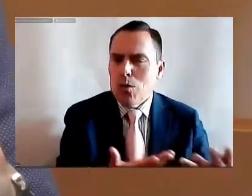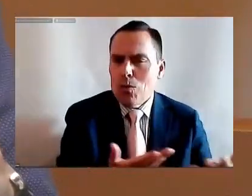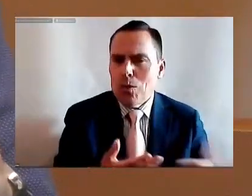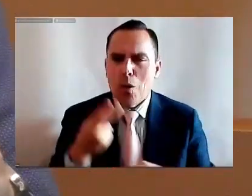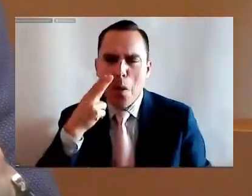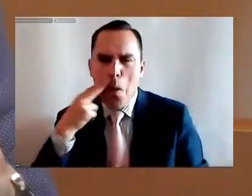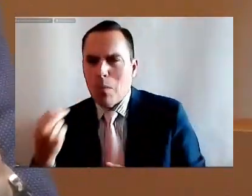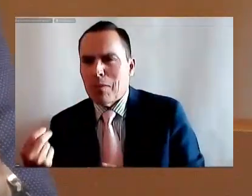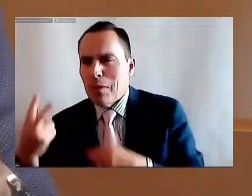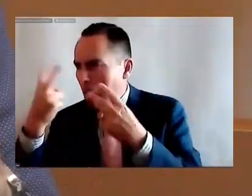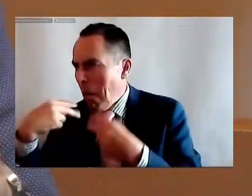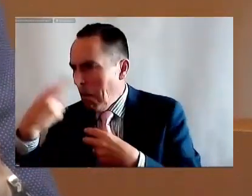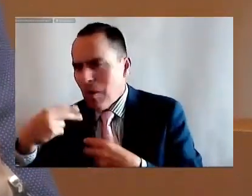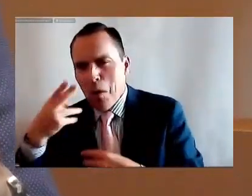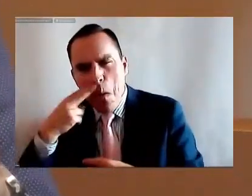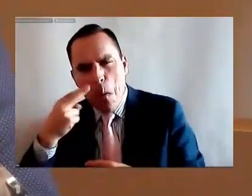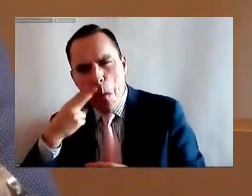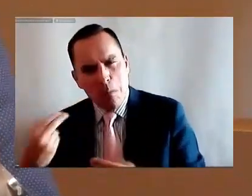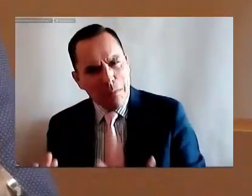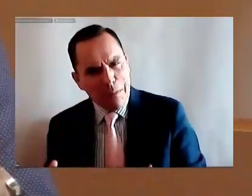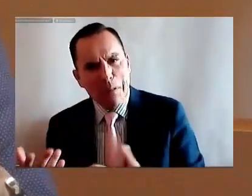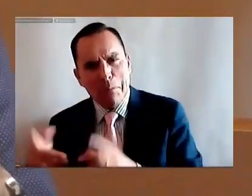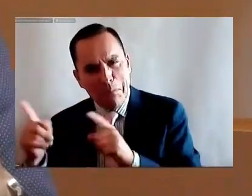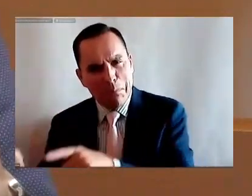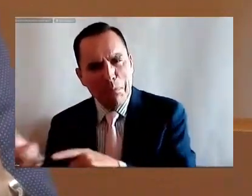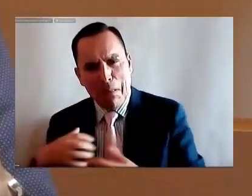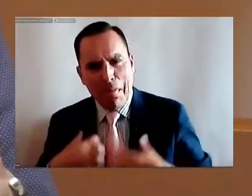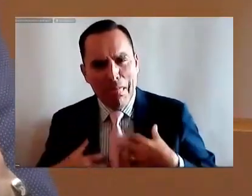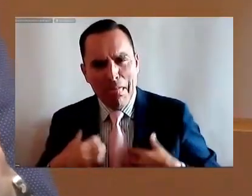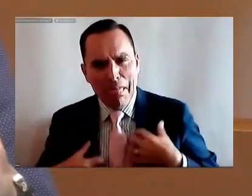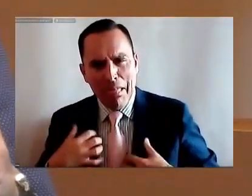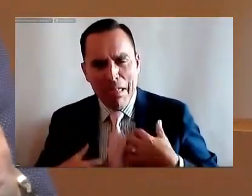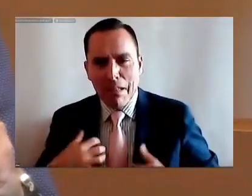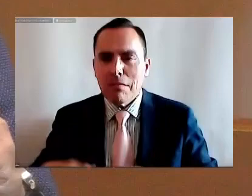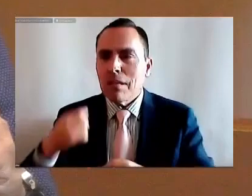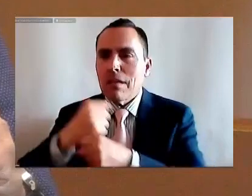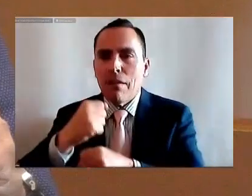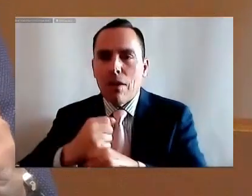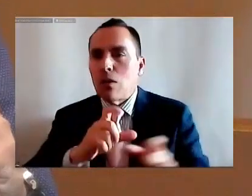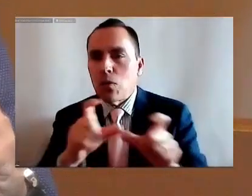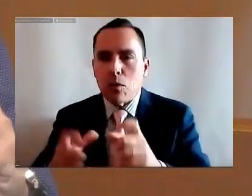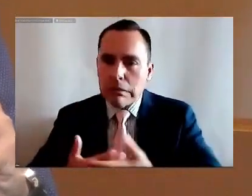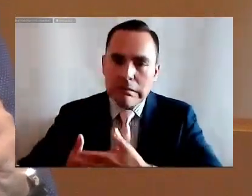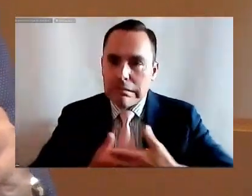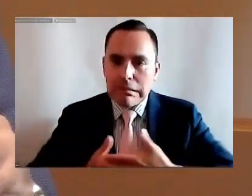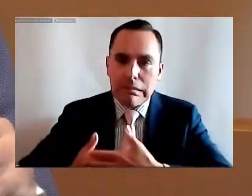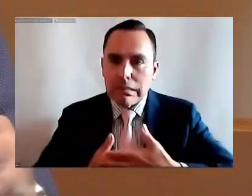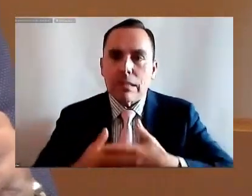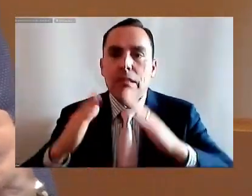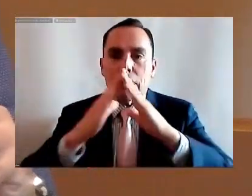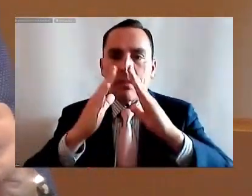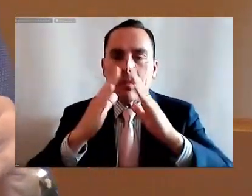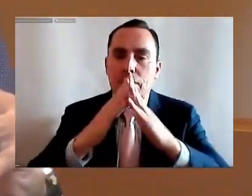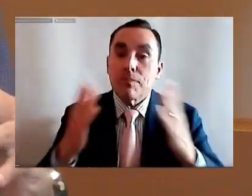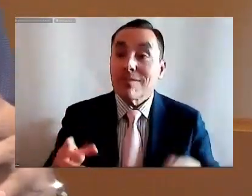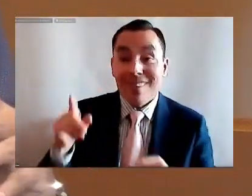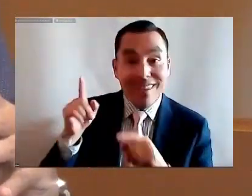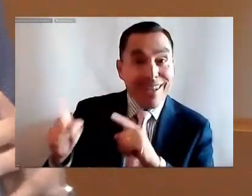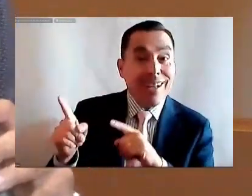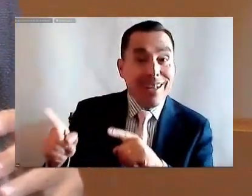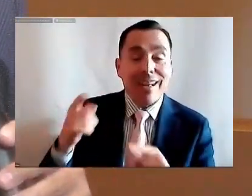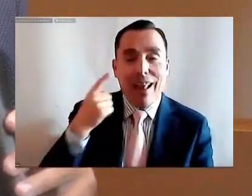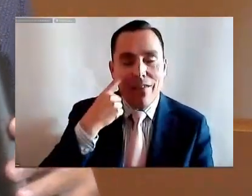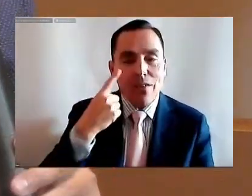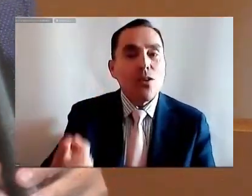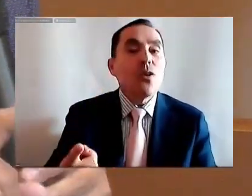llanterío masivo de los hombres por tener que hacer labores de cuidado compartidas evidenció, además, la gran